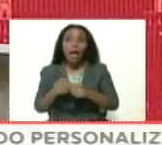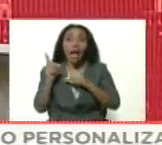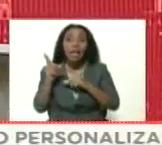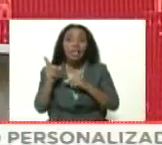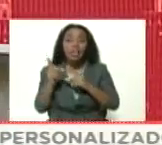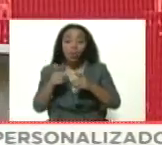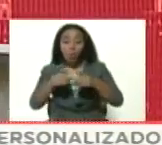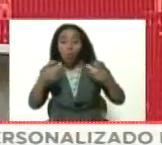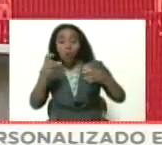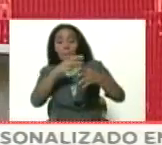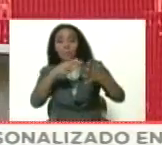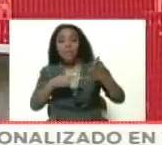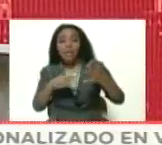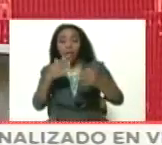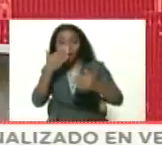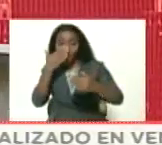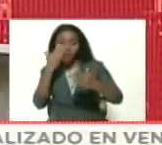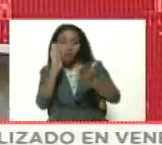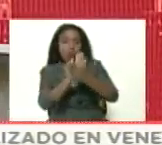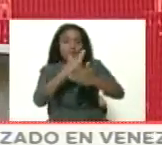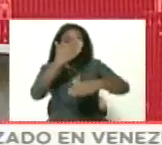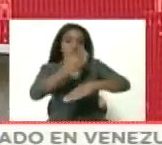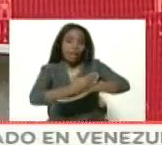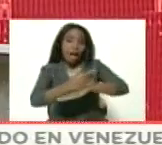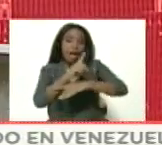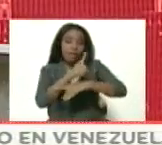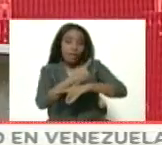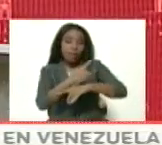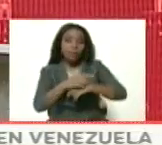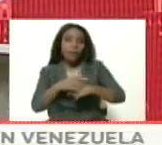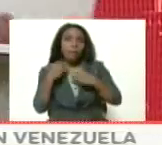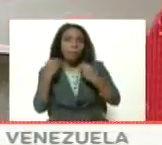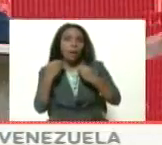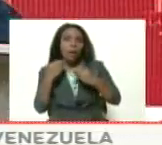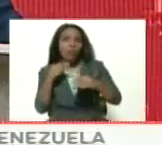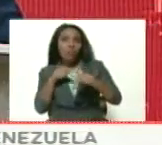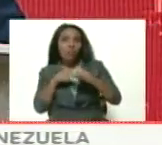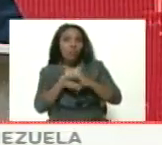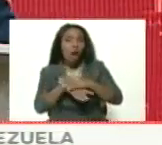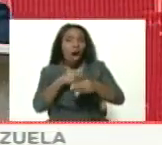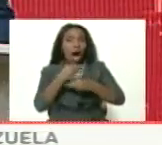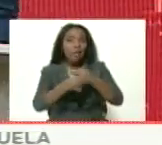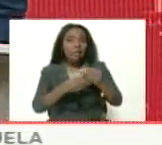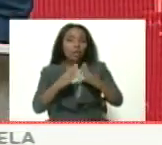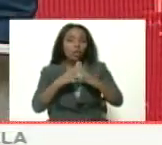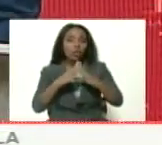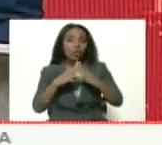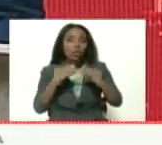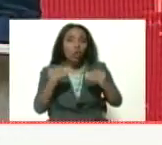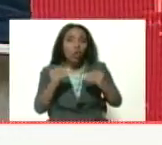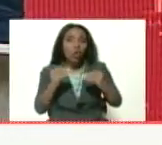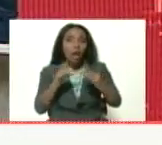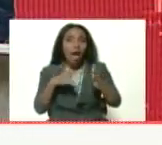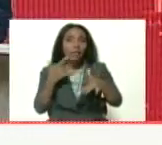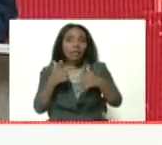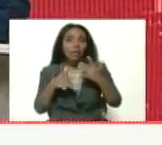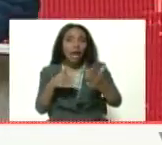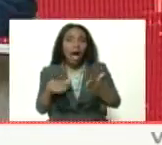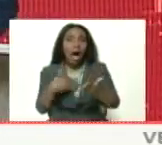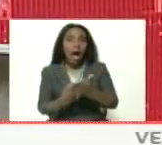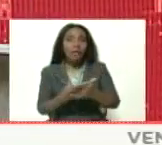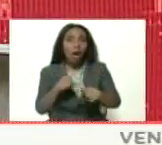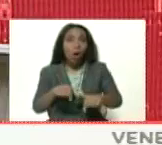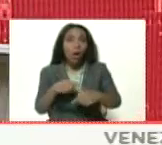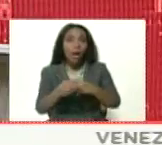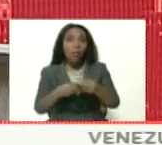armas atravesar la frontera en Paraguachón para generar todos los eventos que hasta ahora hemos venido